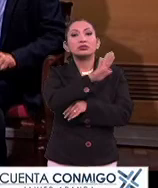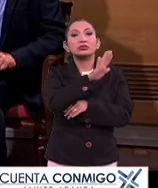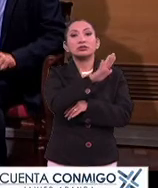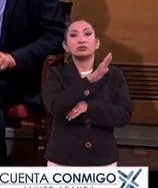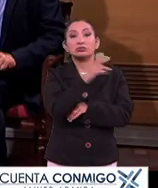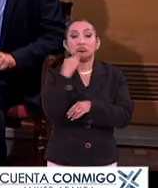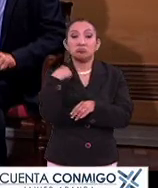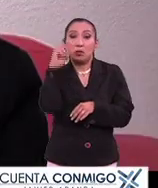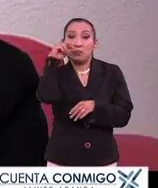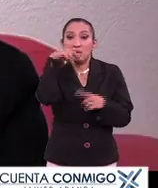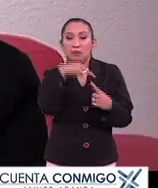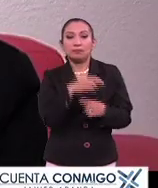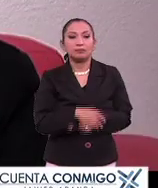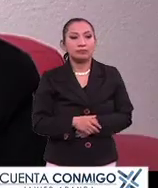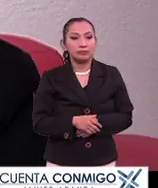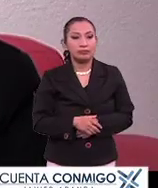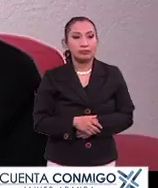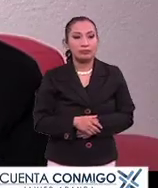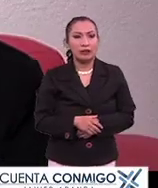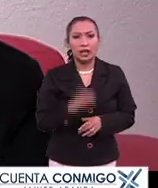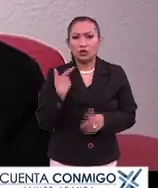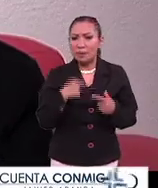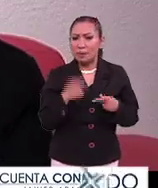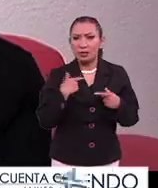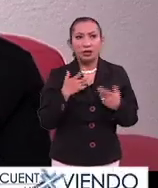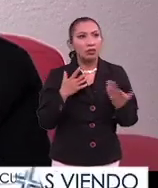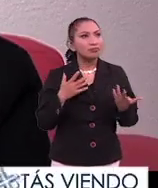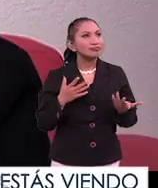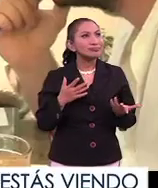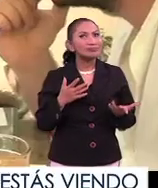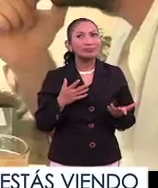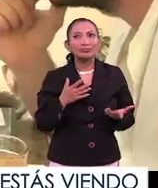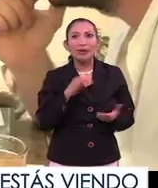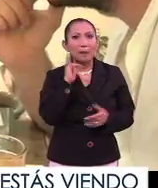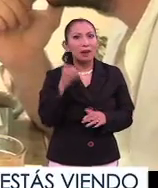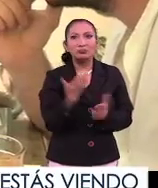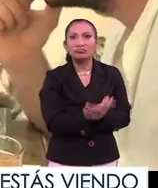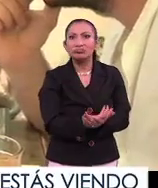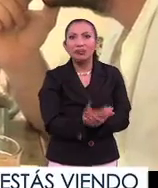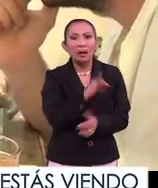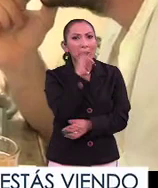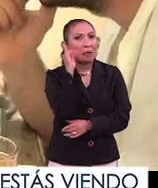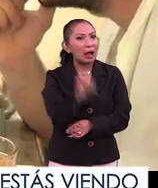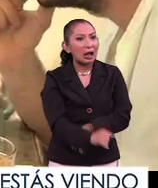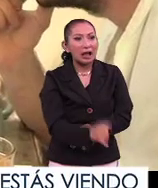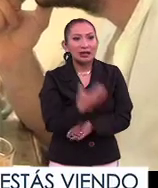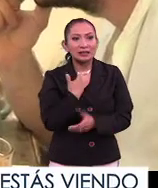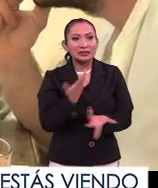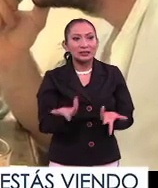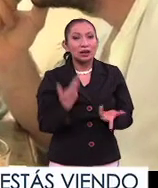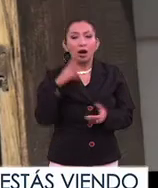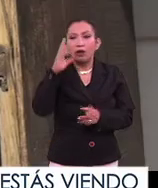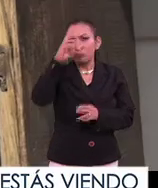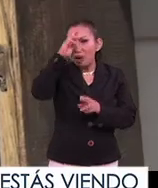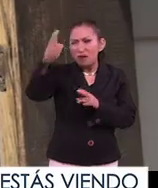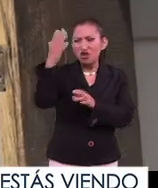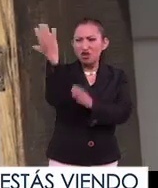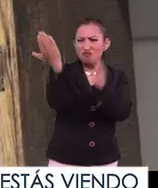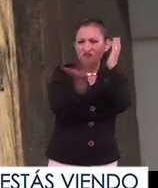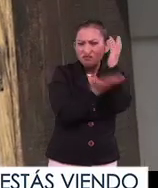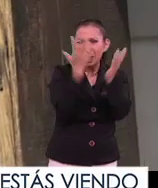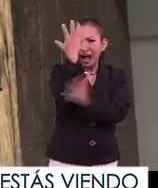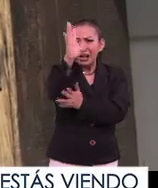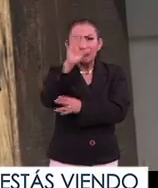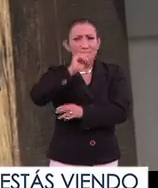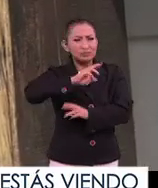desde mi punto de vista, ¿no? Sí es una persona que no descansa. Sí, no a la tala de bosques, no